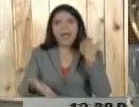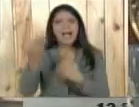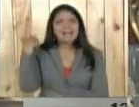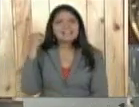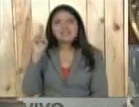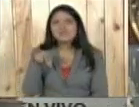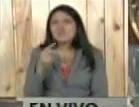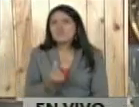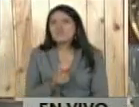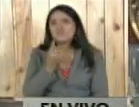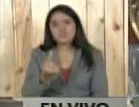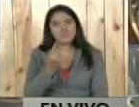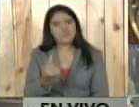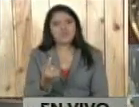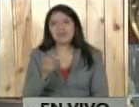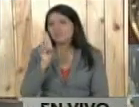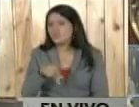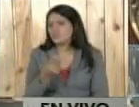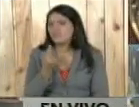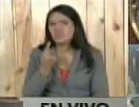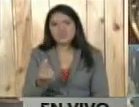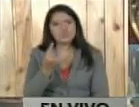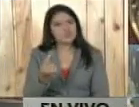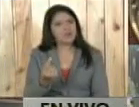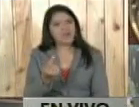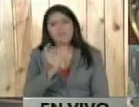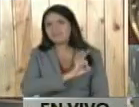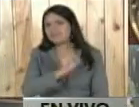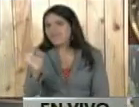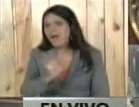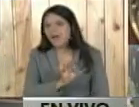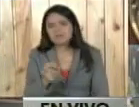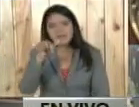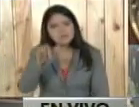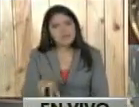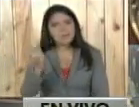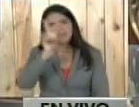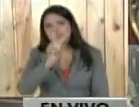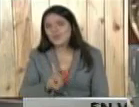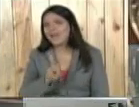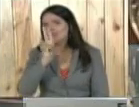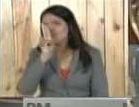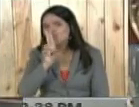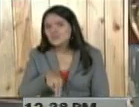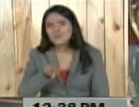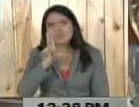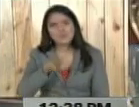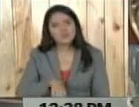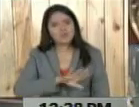Venezuela. Nunca se había hecho. Nunca, jamás. Nadie había hecho eso en Venezuela.